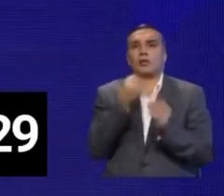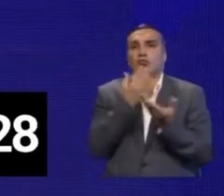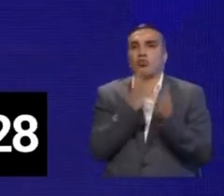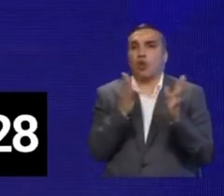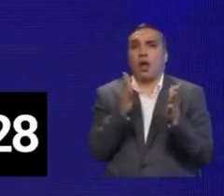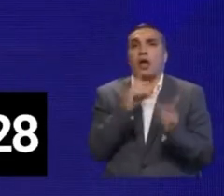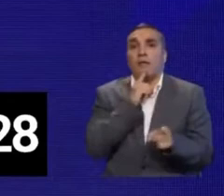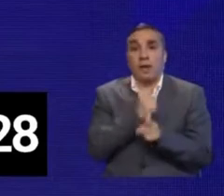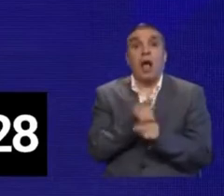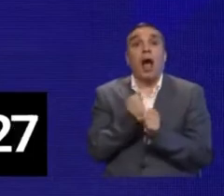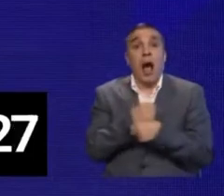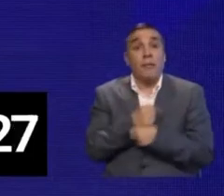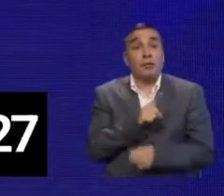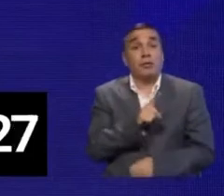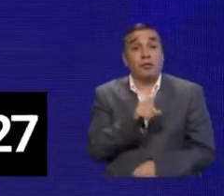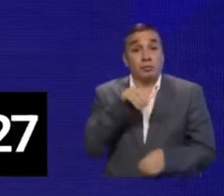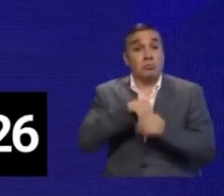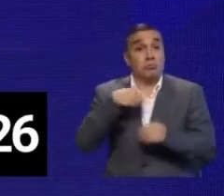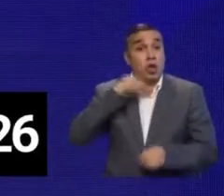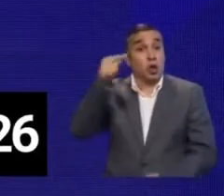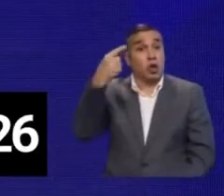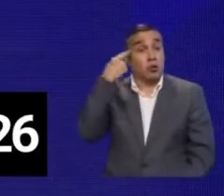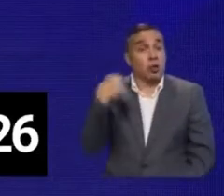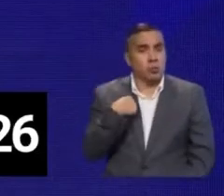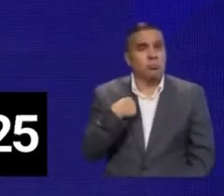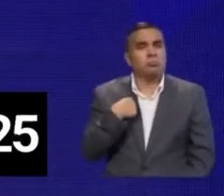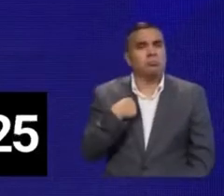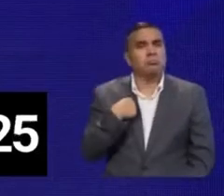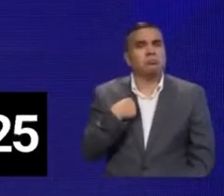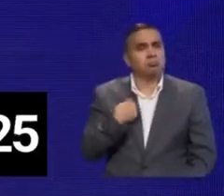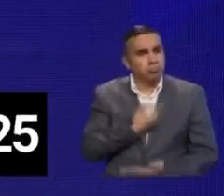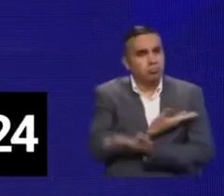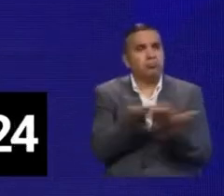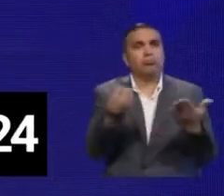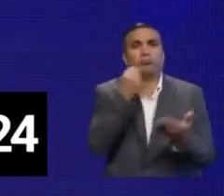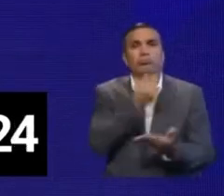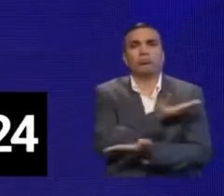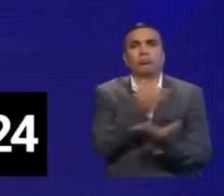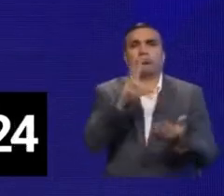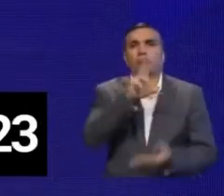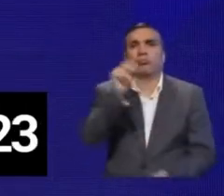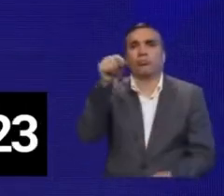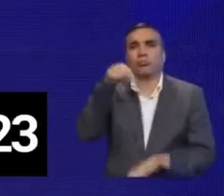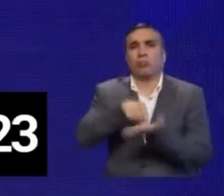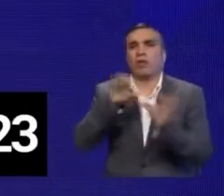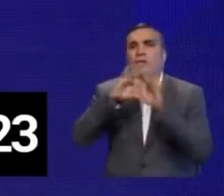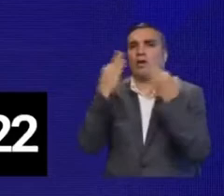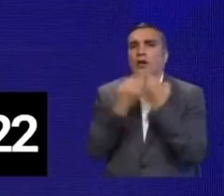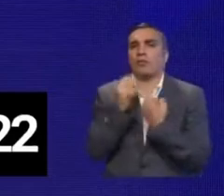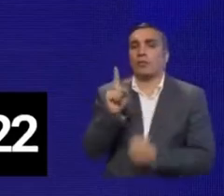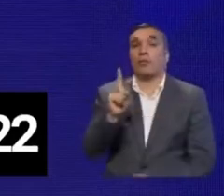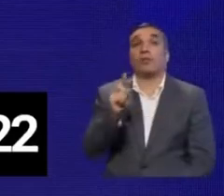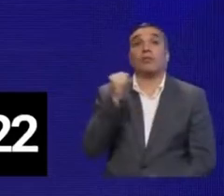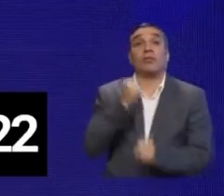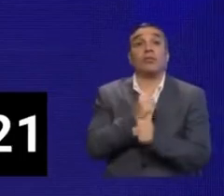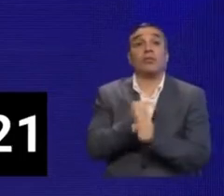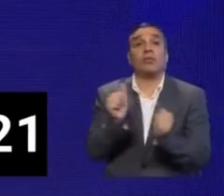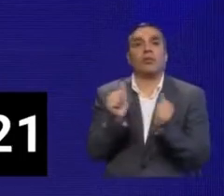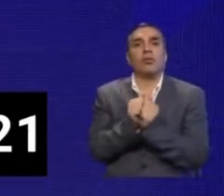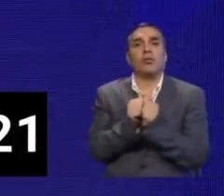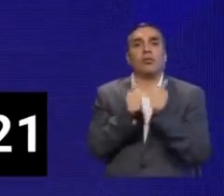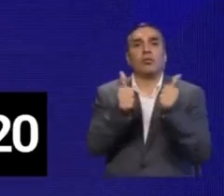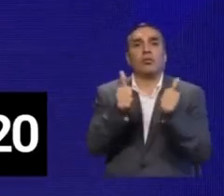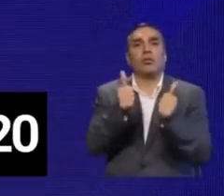literalmente hambre. En nuestro gobierno daremos de comer a esas 300.000 familias y actuaremos como un